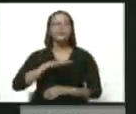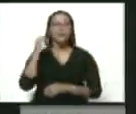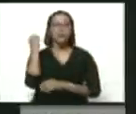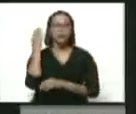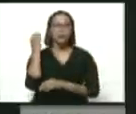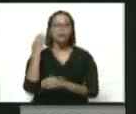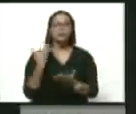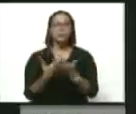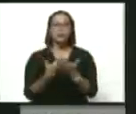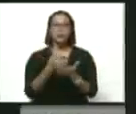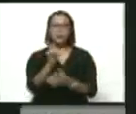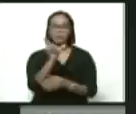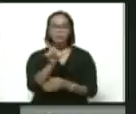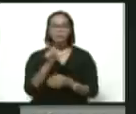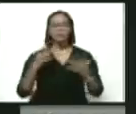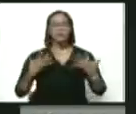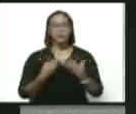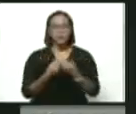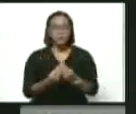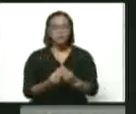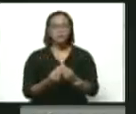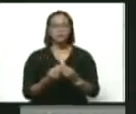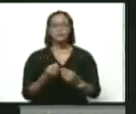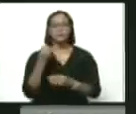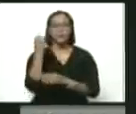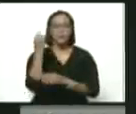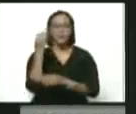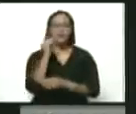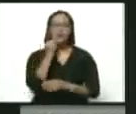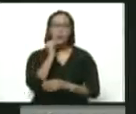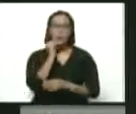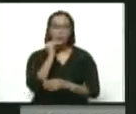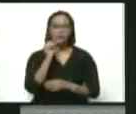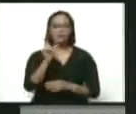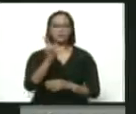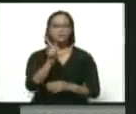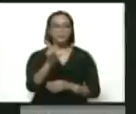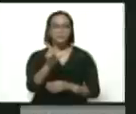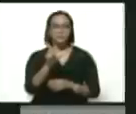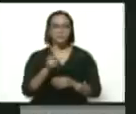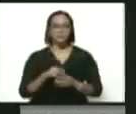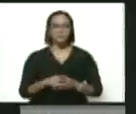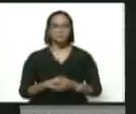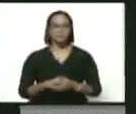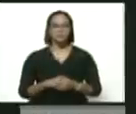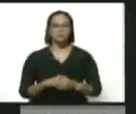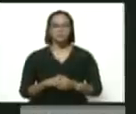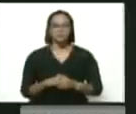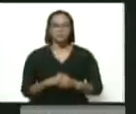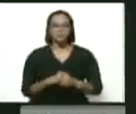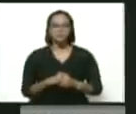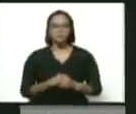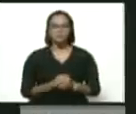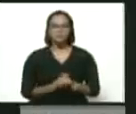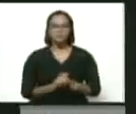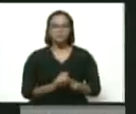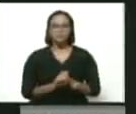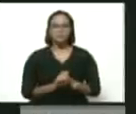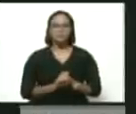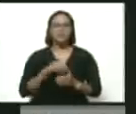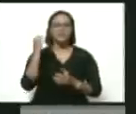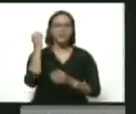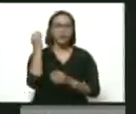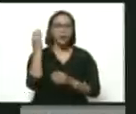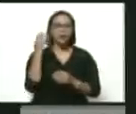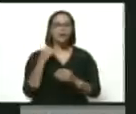señor. Sí, conjuntamente señor. Con el Congreso de la Juventud del Partido Socialista Unido de Venezuela. Está el Congreso